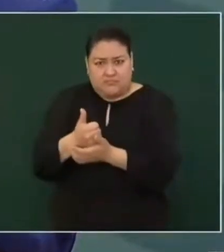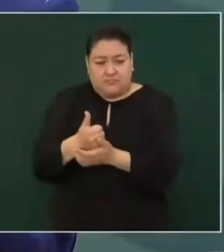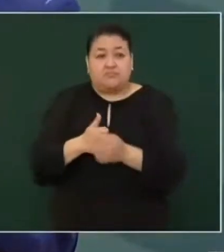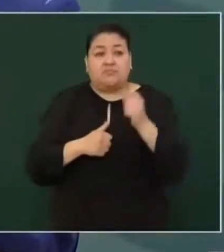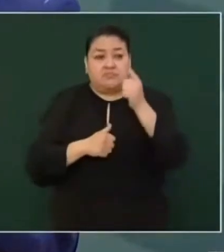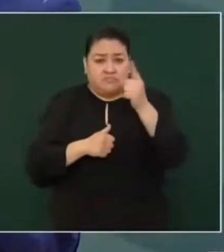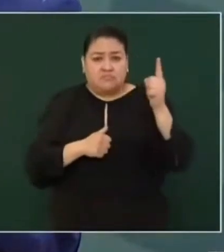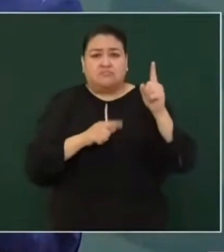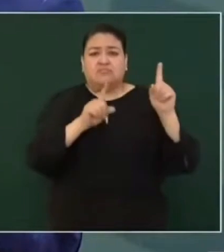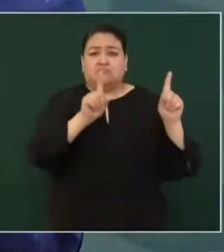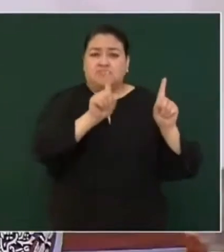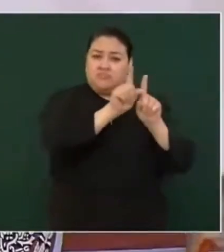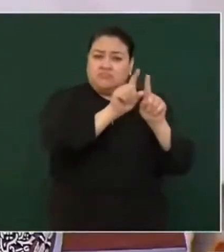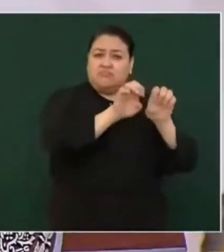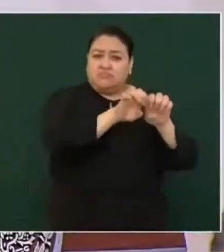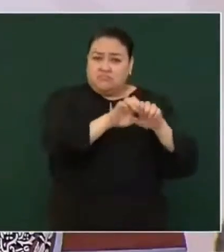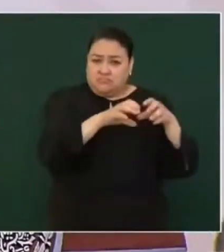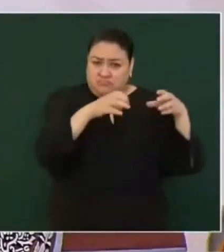asesores